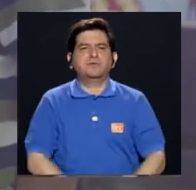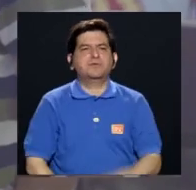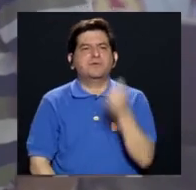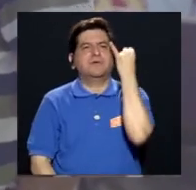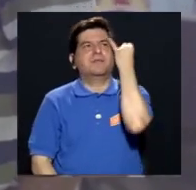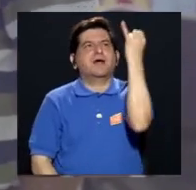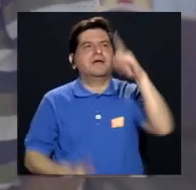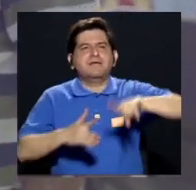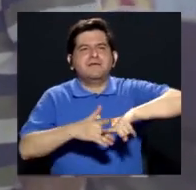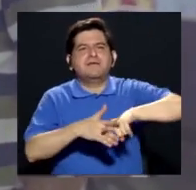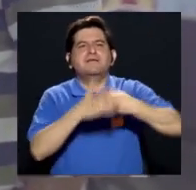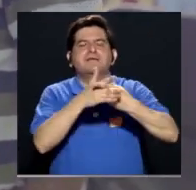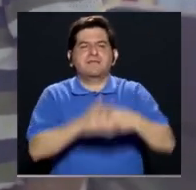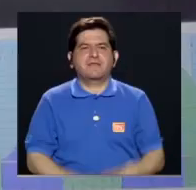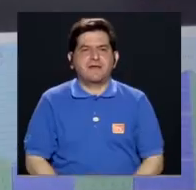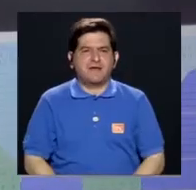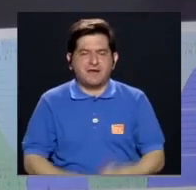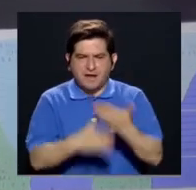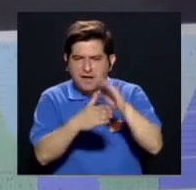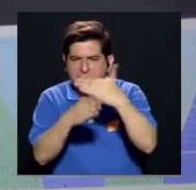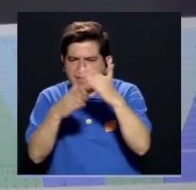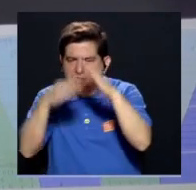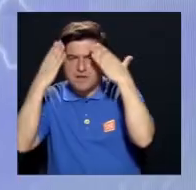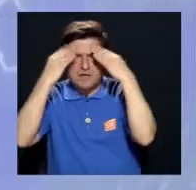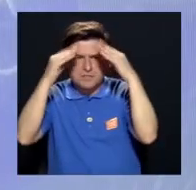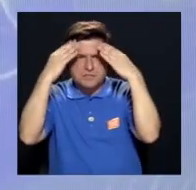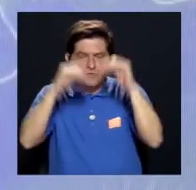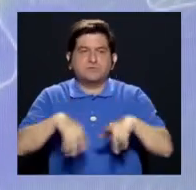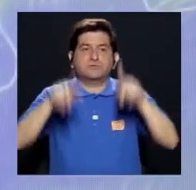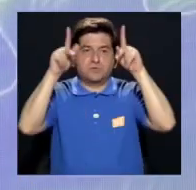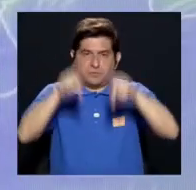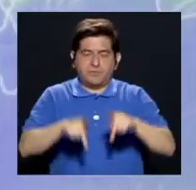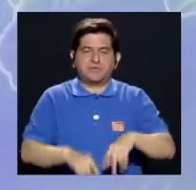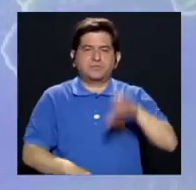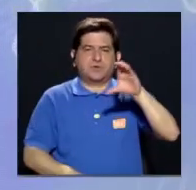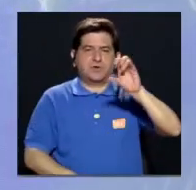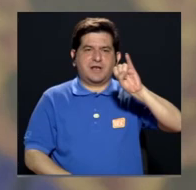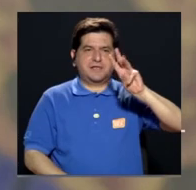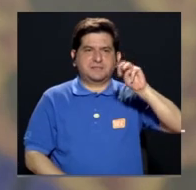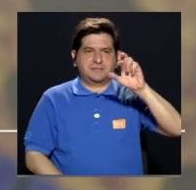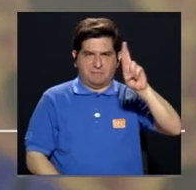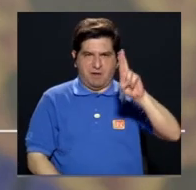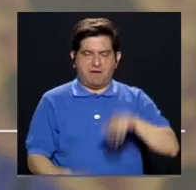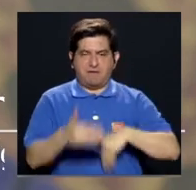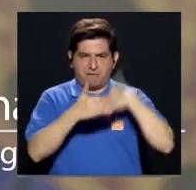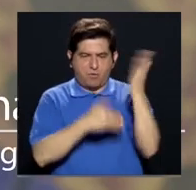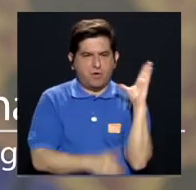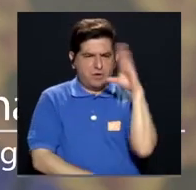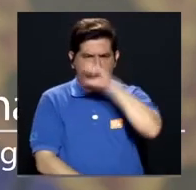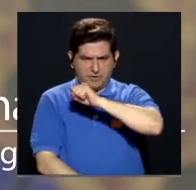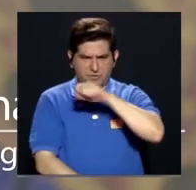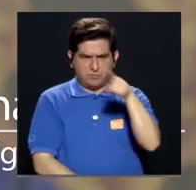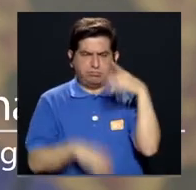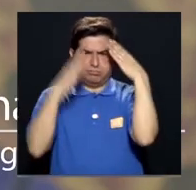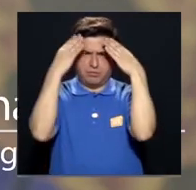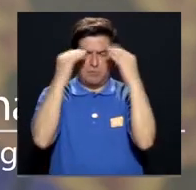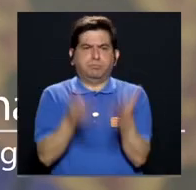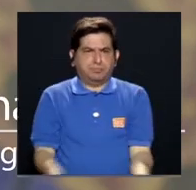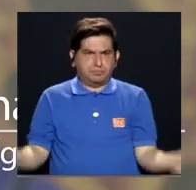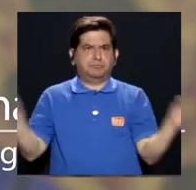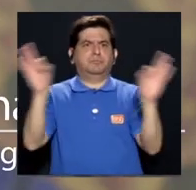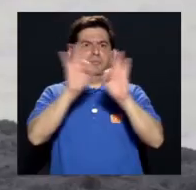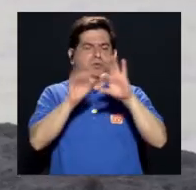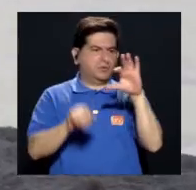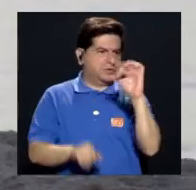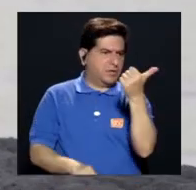idea nació como una distribución de información para la gente del CIMAR. Y luego nos dimos cuenta de que esta información era